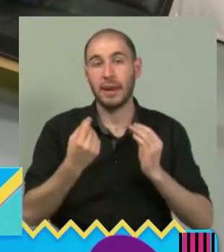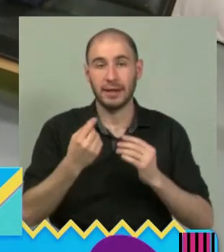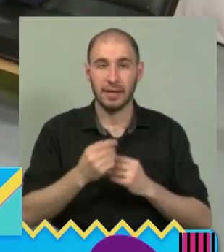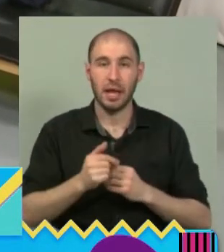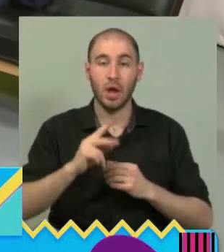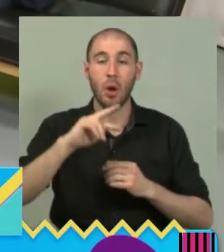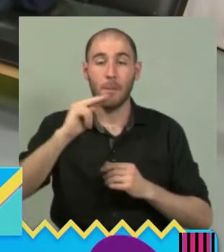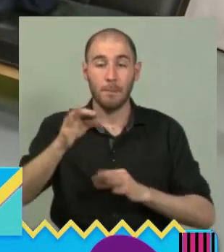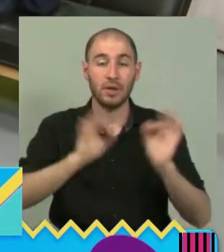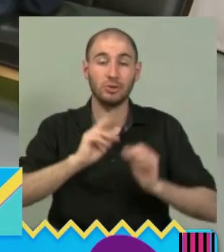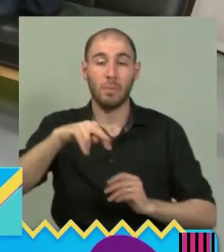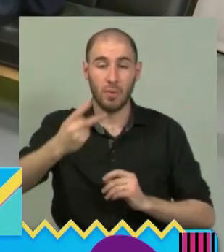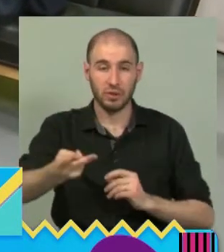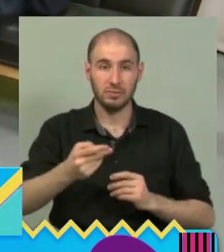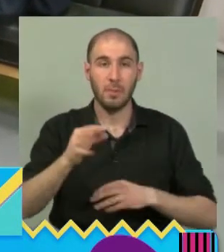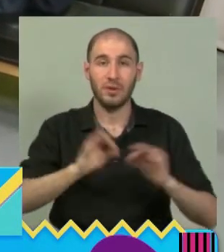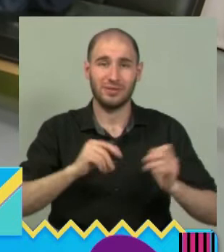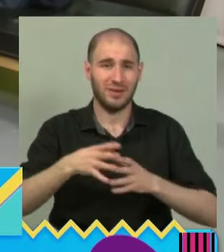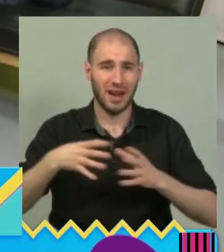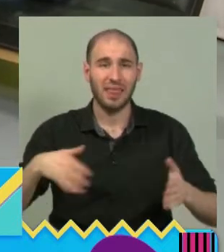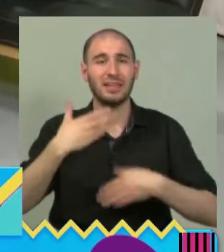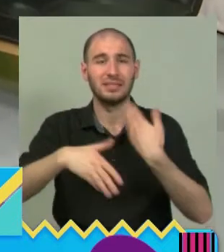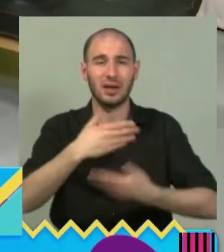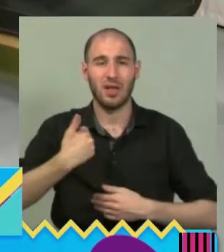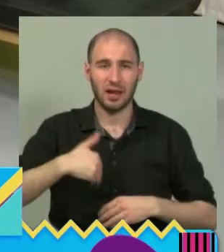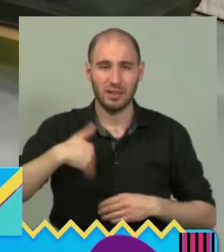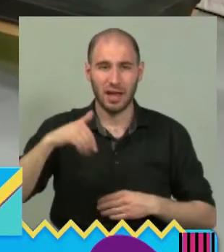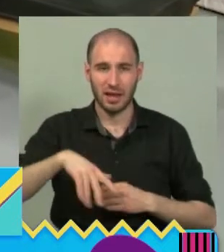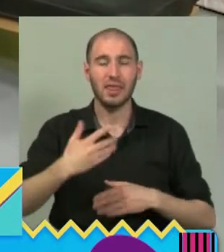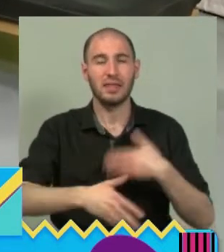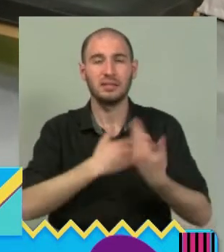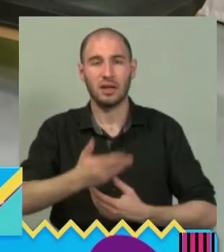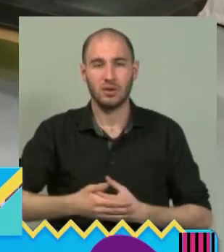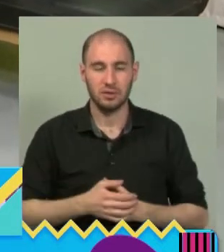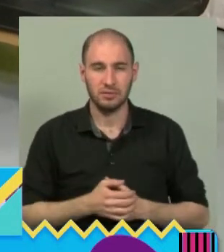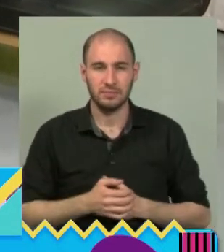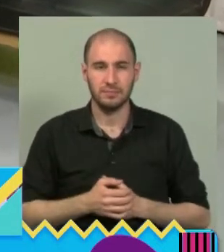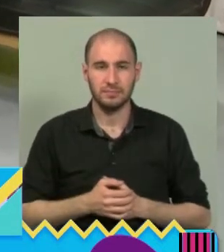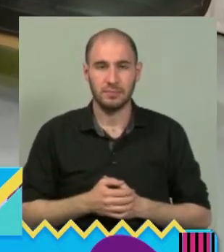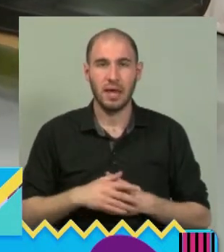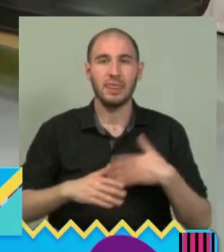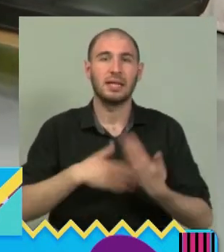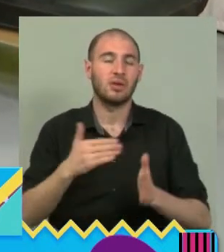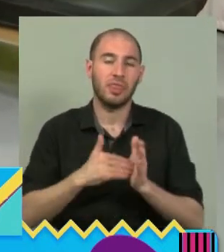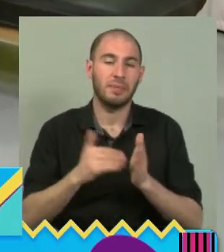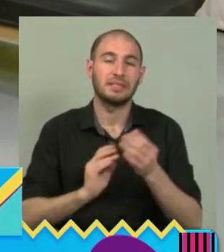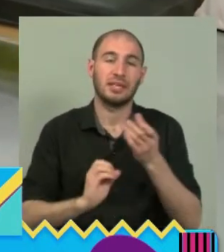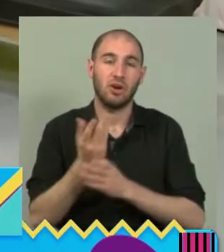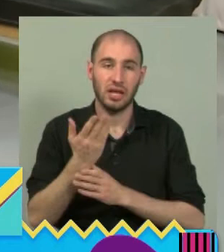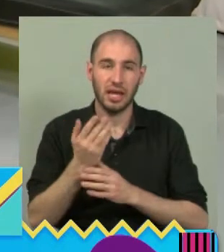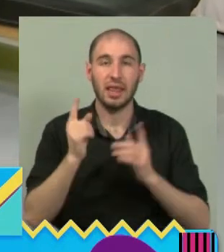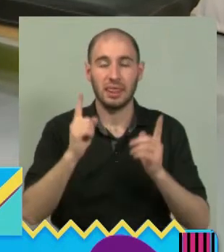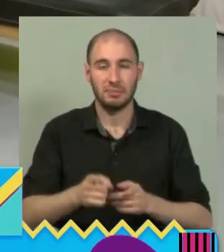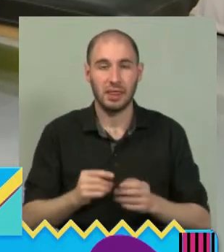los próximos proyectos, los próximos grandes proyectos que se desarrollen en Argentina, se desarrollen en función de las tecnologías y en